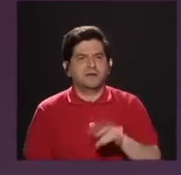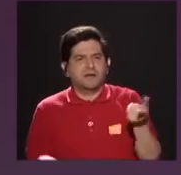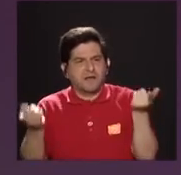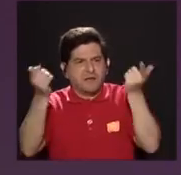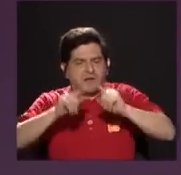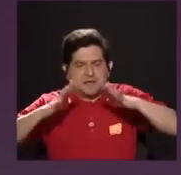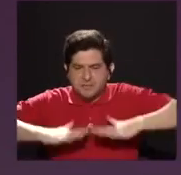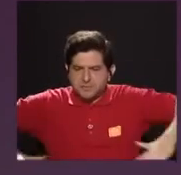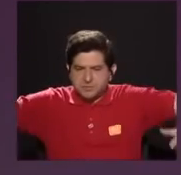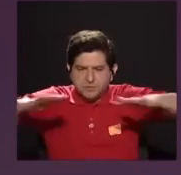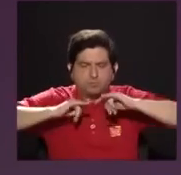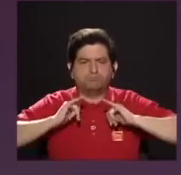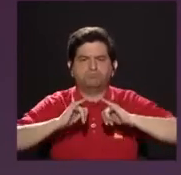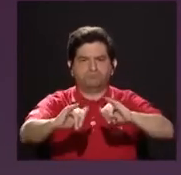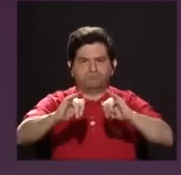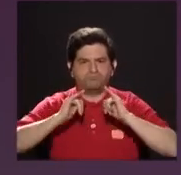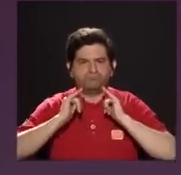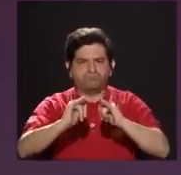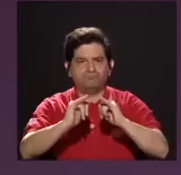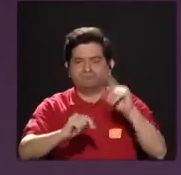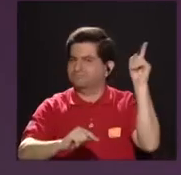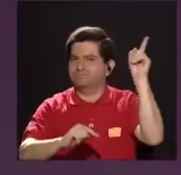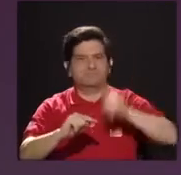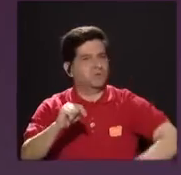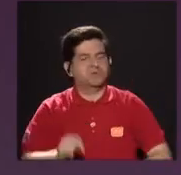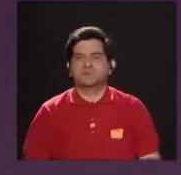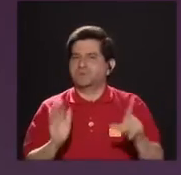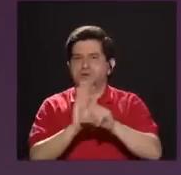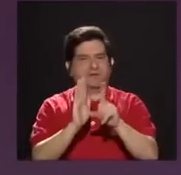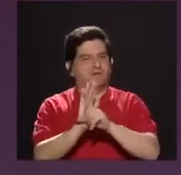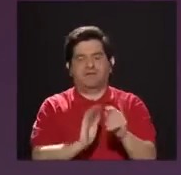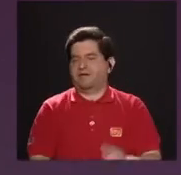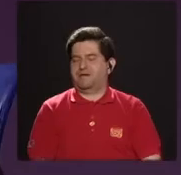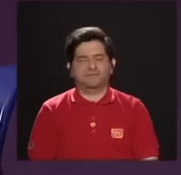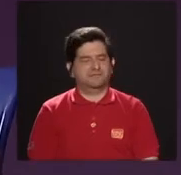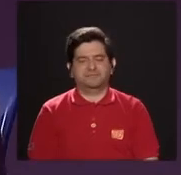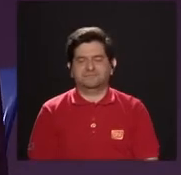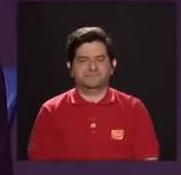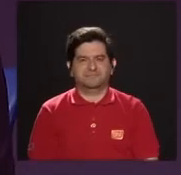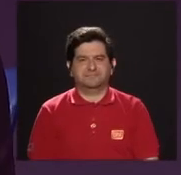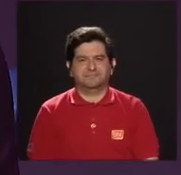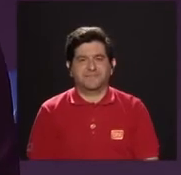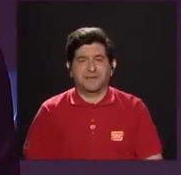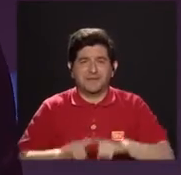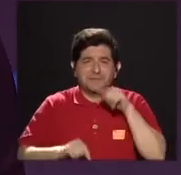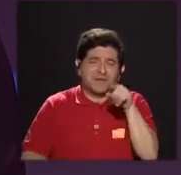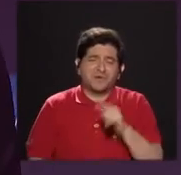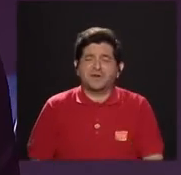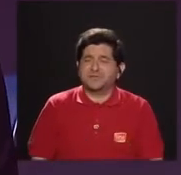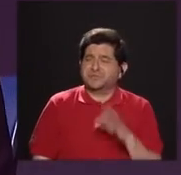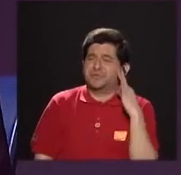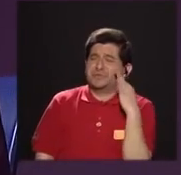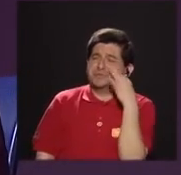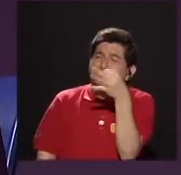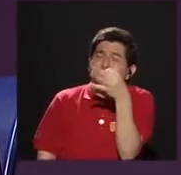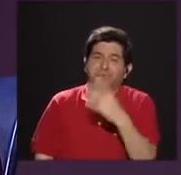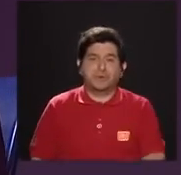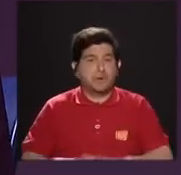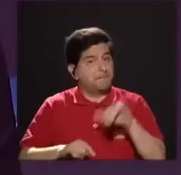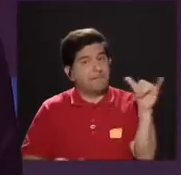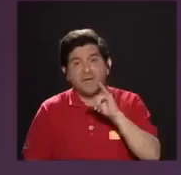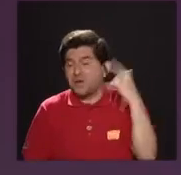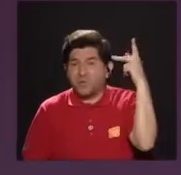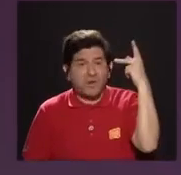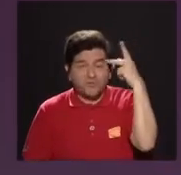en un escenario de igualdad, no puede lograrse con una ley. Claro, pero eso sigue como a muy largo. Por supuesto, pero es que, igual no